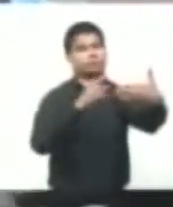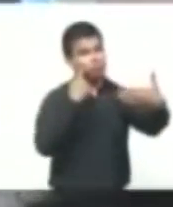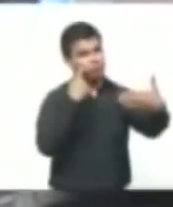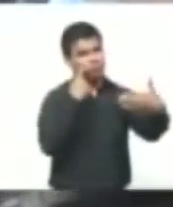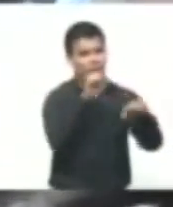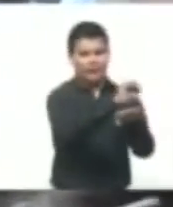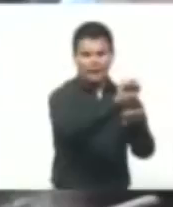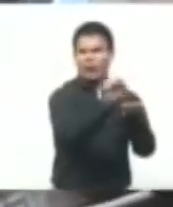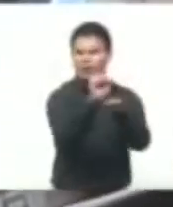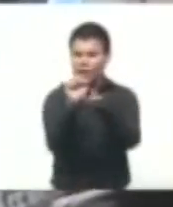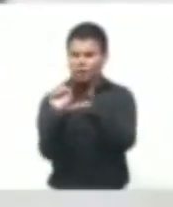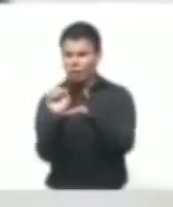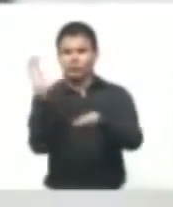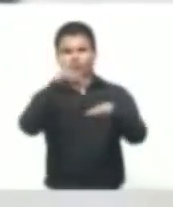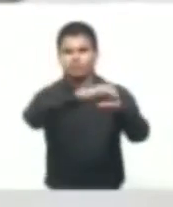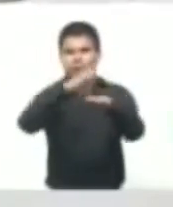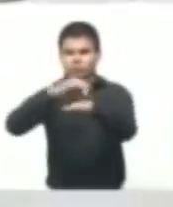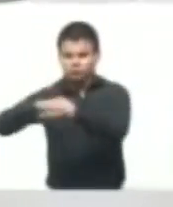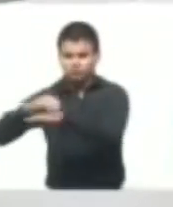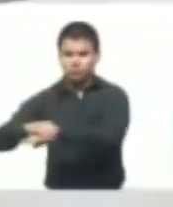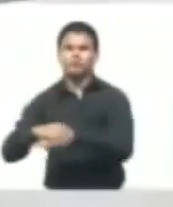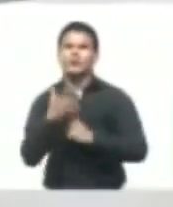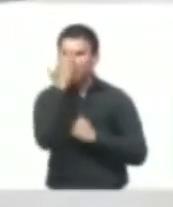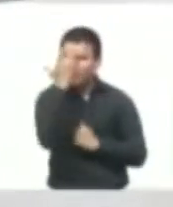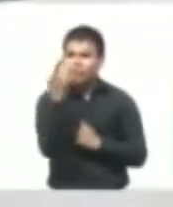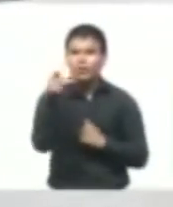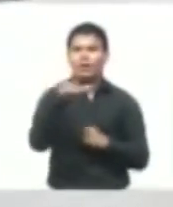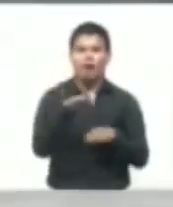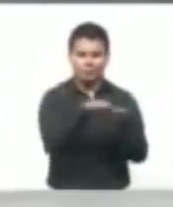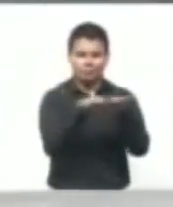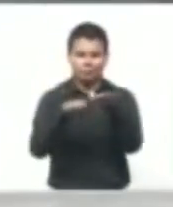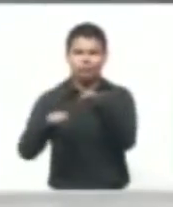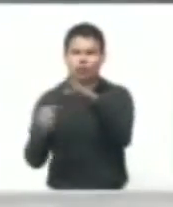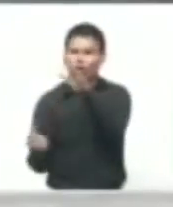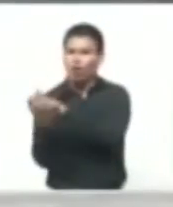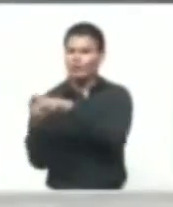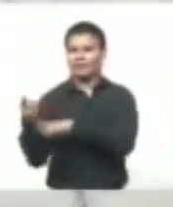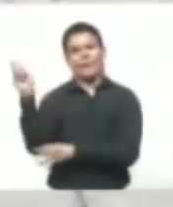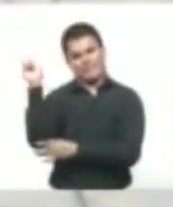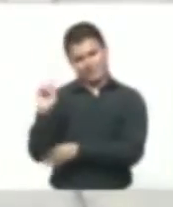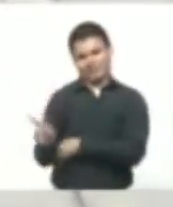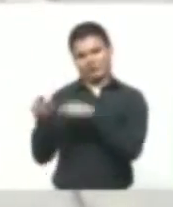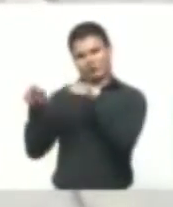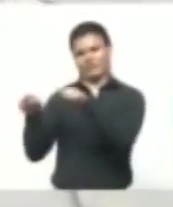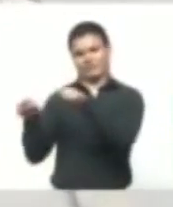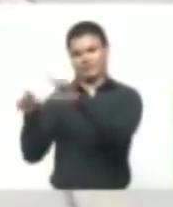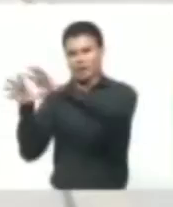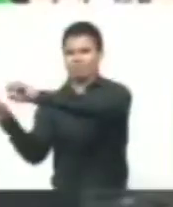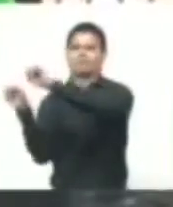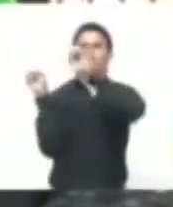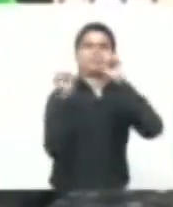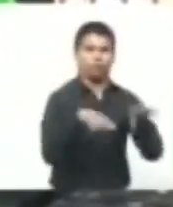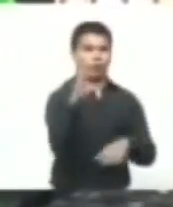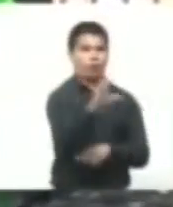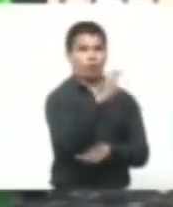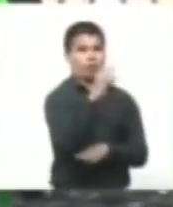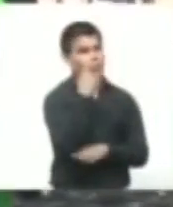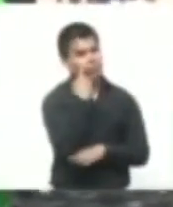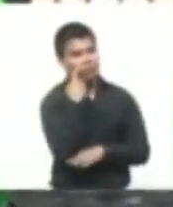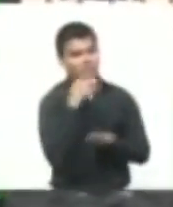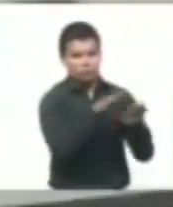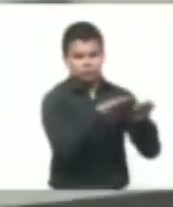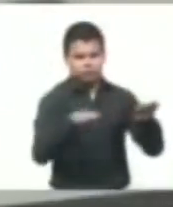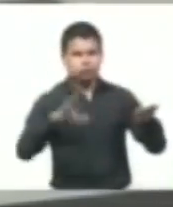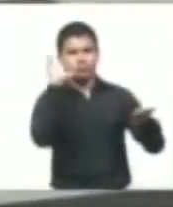En varios operativos realizados en el mes de febrero en las carreteras del departamento del Cesar y Valledupar, la Policía Nacional y Aduanera ha aprehendido